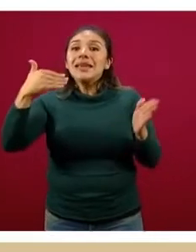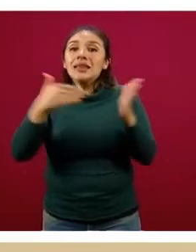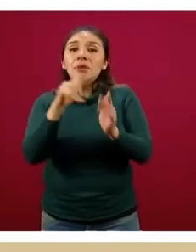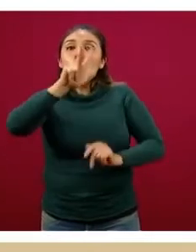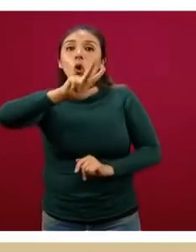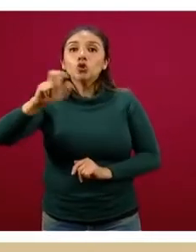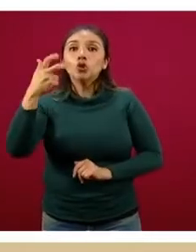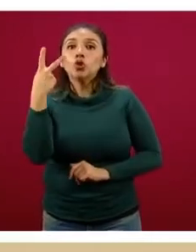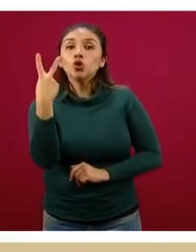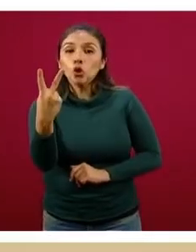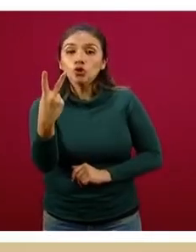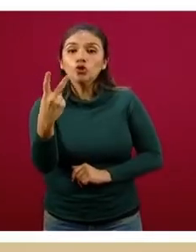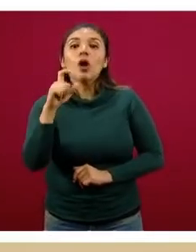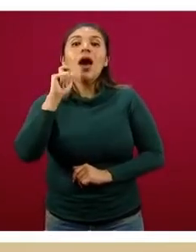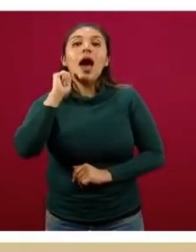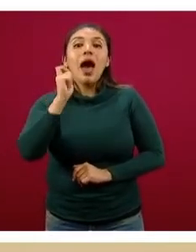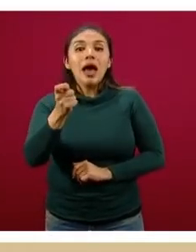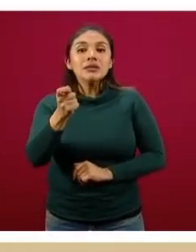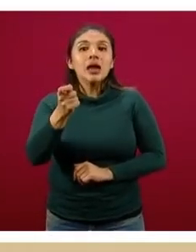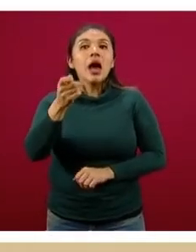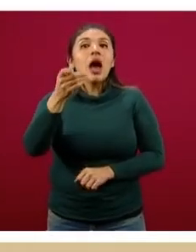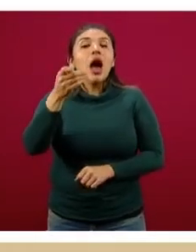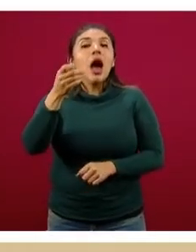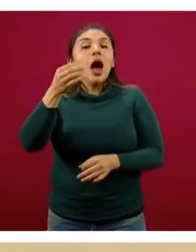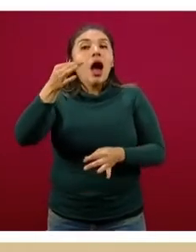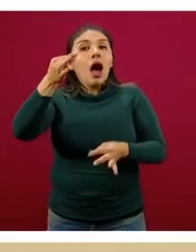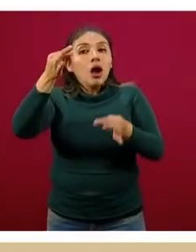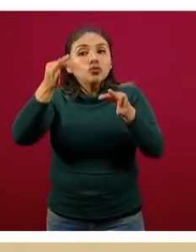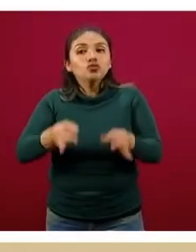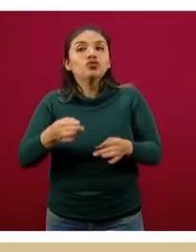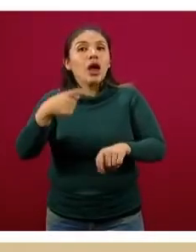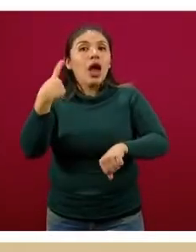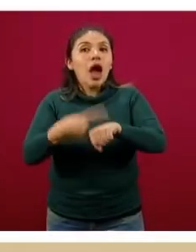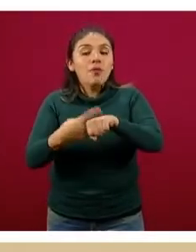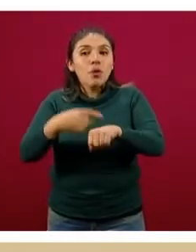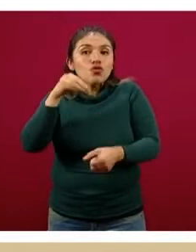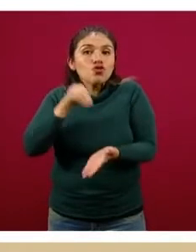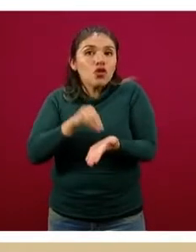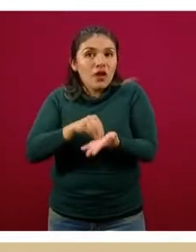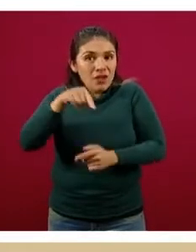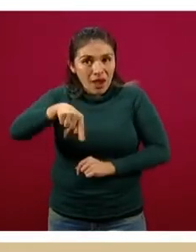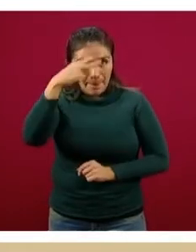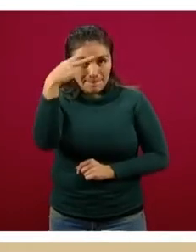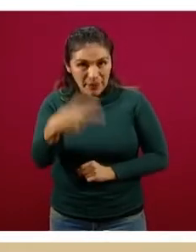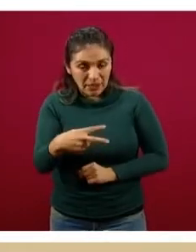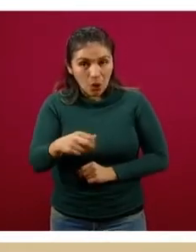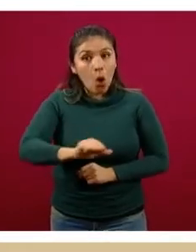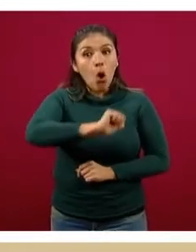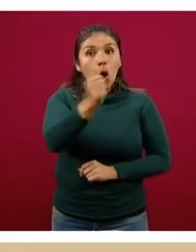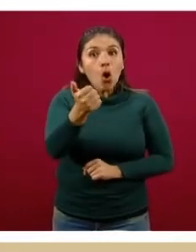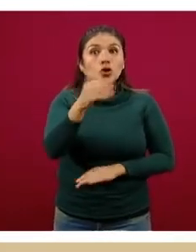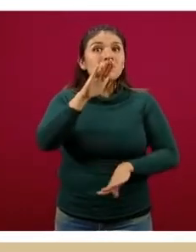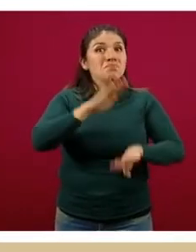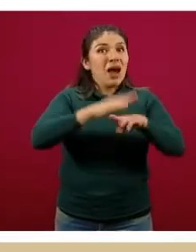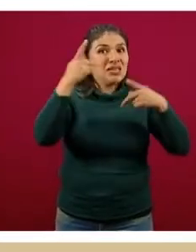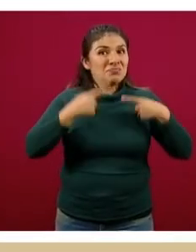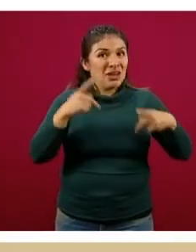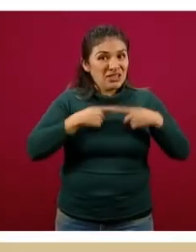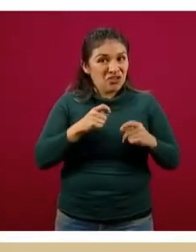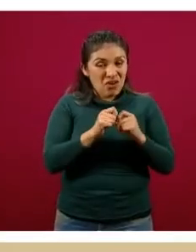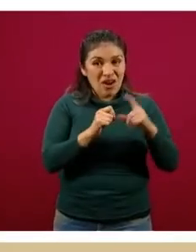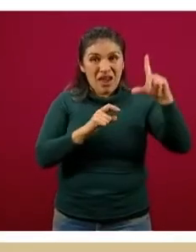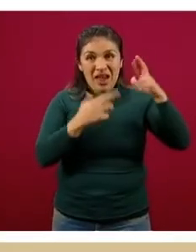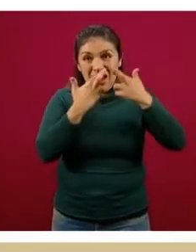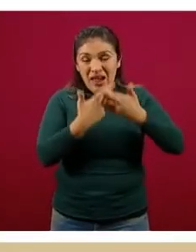7,802, son los que representan la epidemia activa en México. Las otras 3/4 partes de